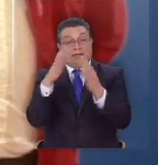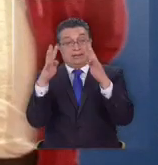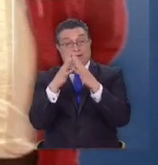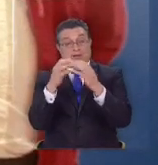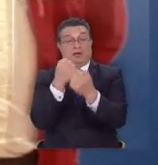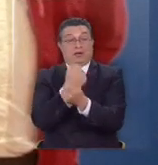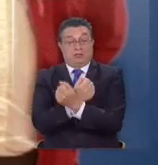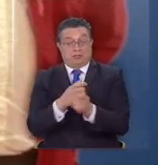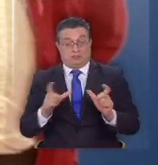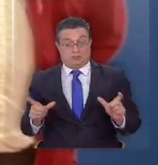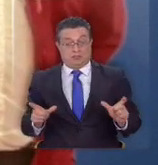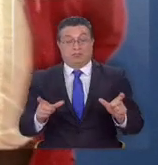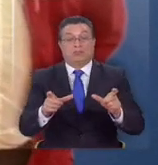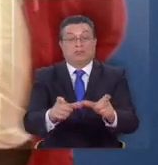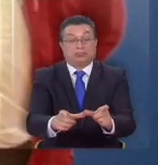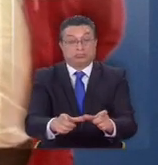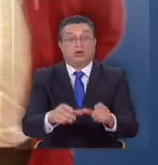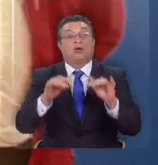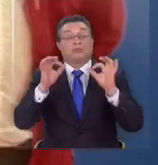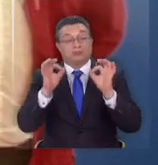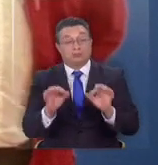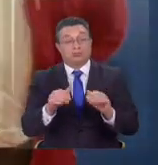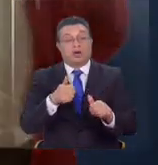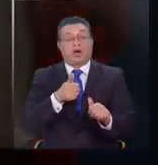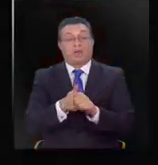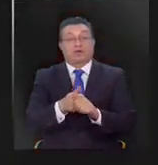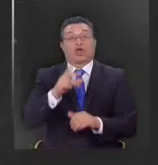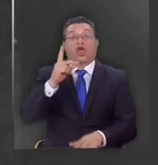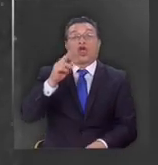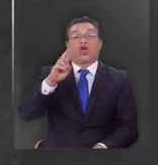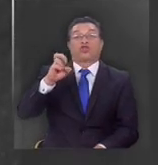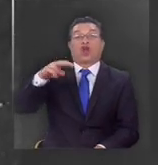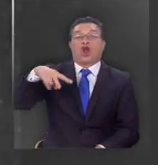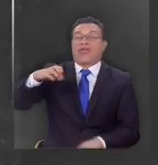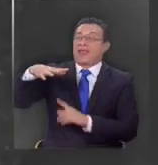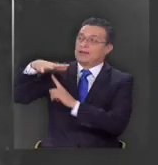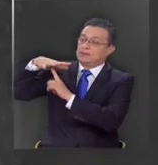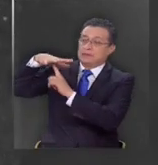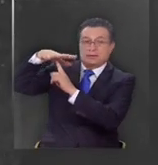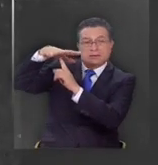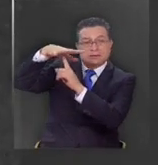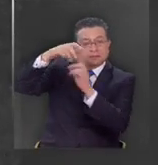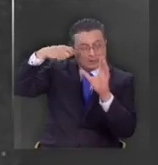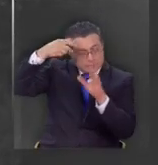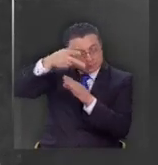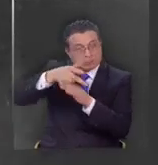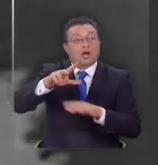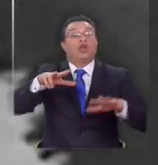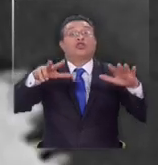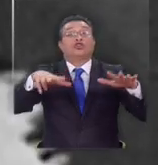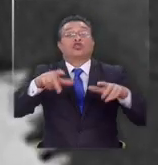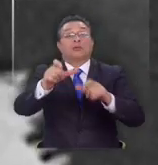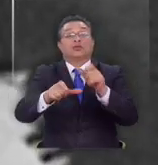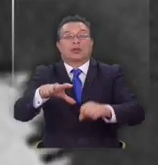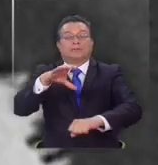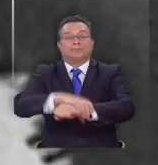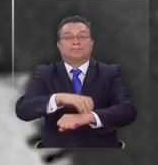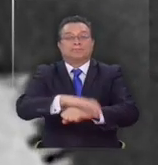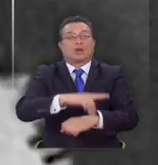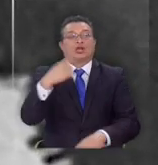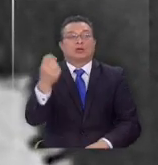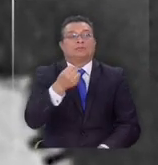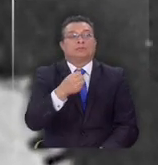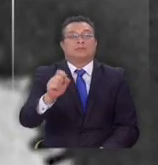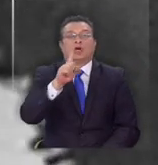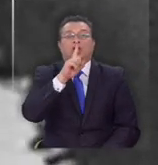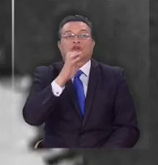y efectivamente estábamos apoyados por un dron. Un dron que finalmente permitió detener a 18 personas, todos incumplían el toque